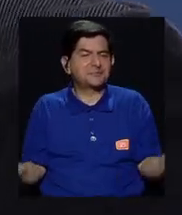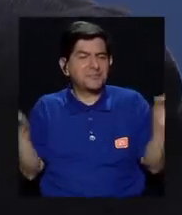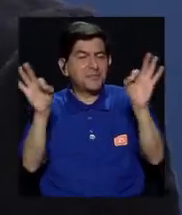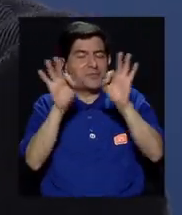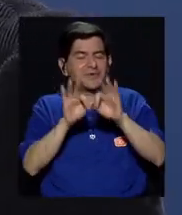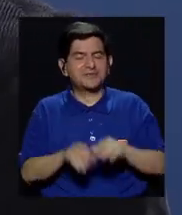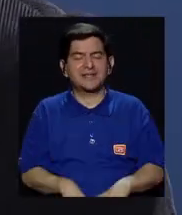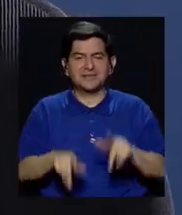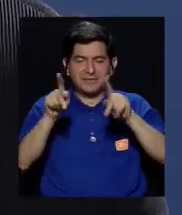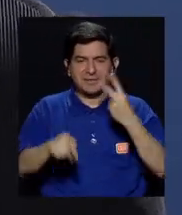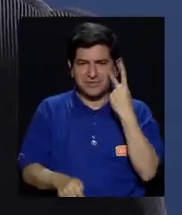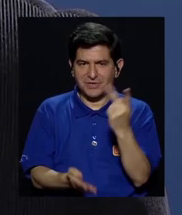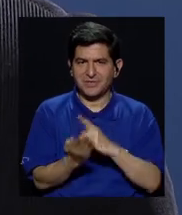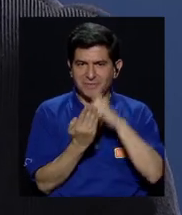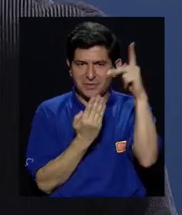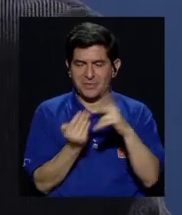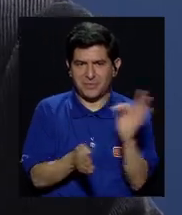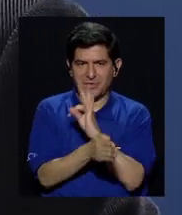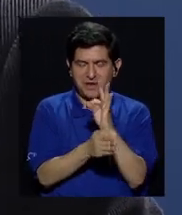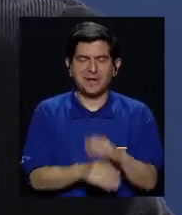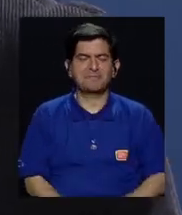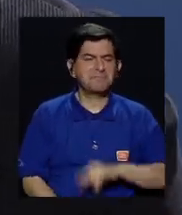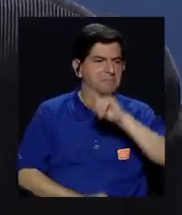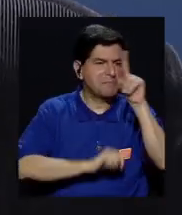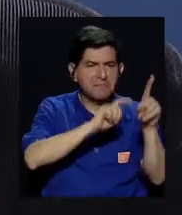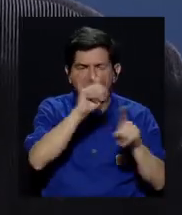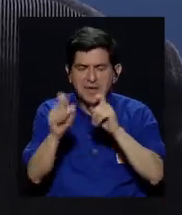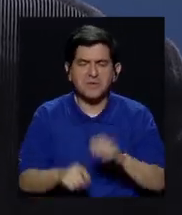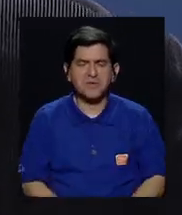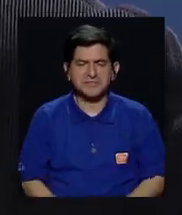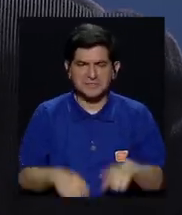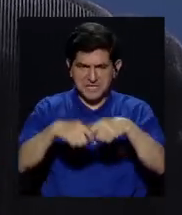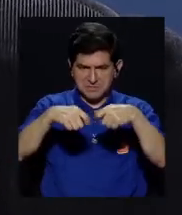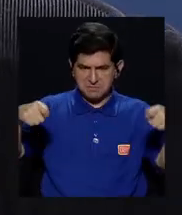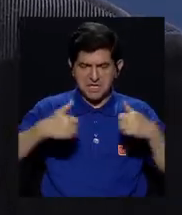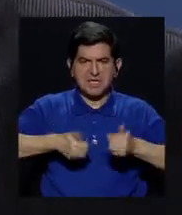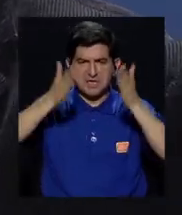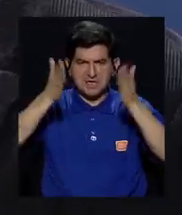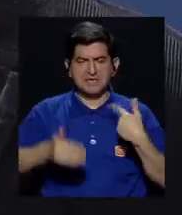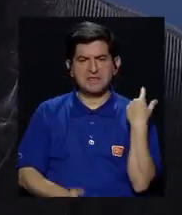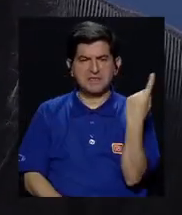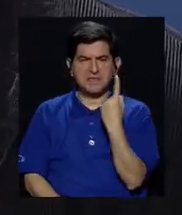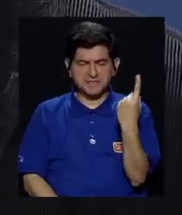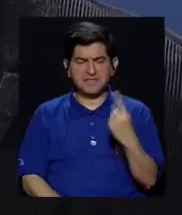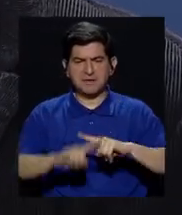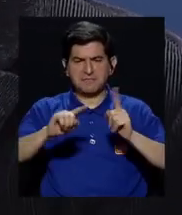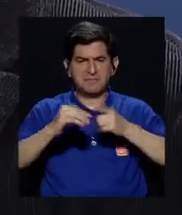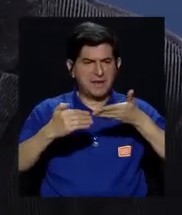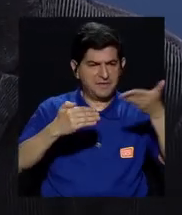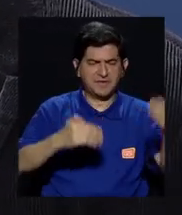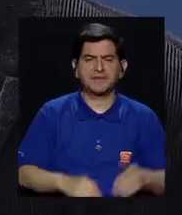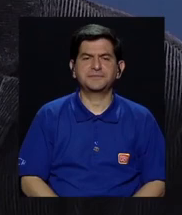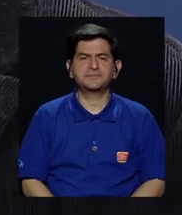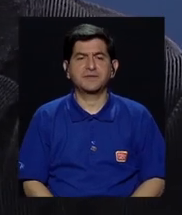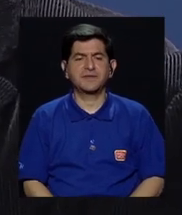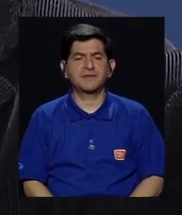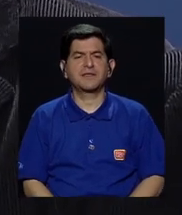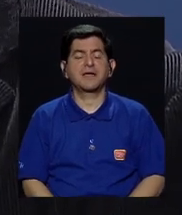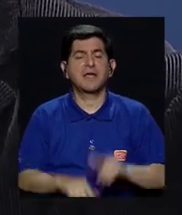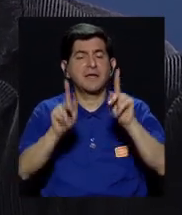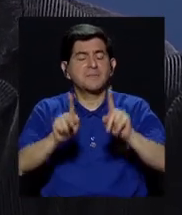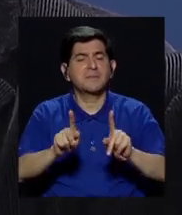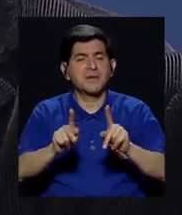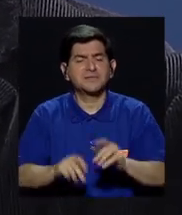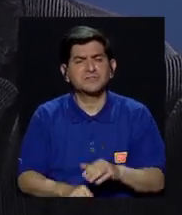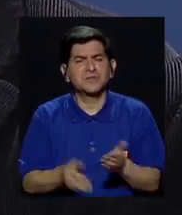importante para el televidente ese tema cuando las encuestas me digan a los candidatos sólo me dicen siempre se miden varias cosas normalmente suena nada más le